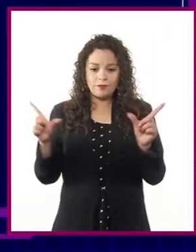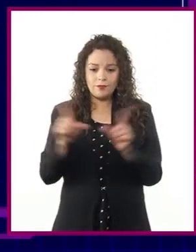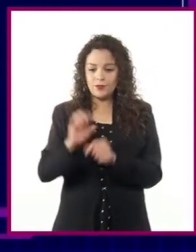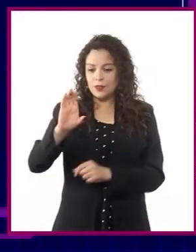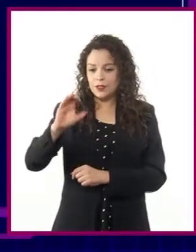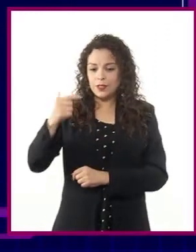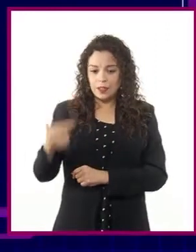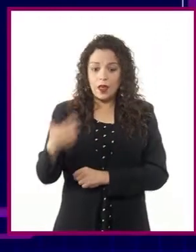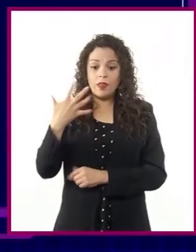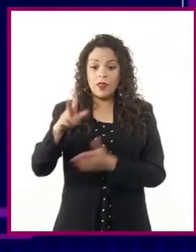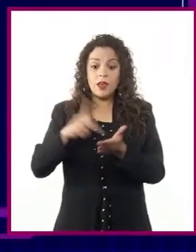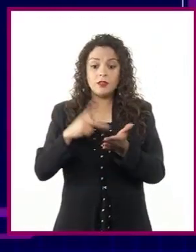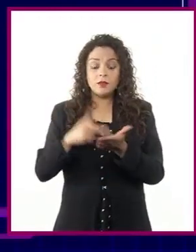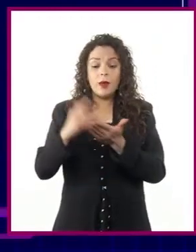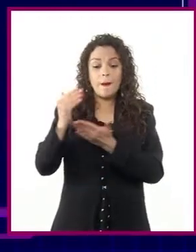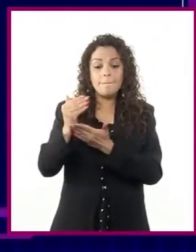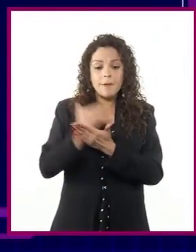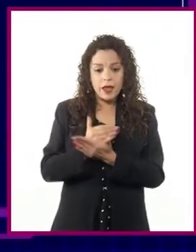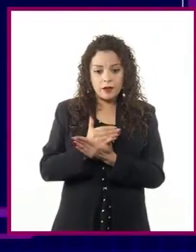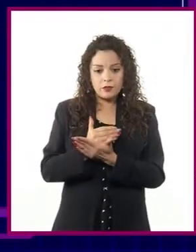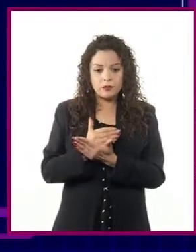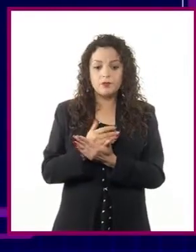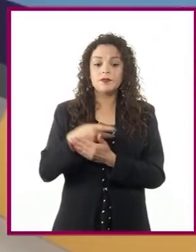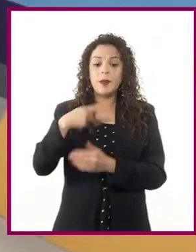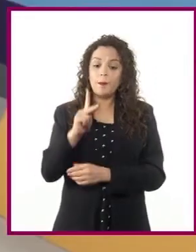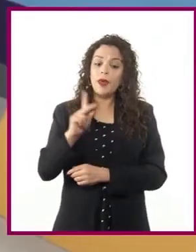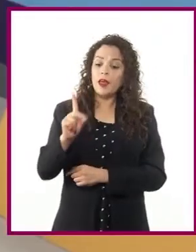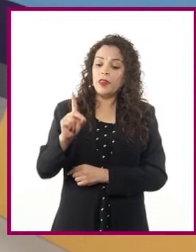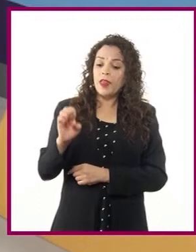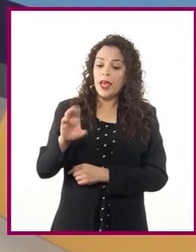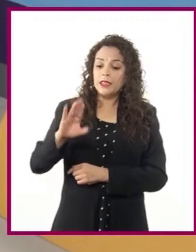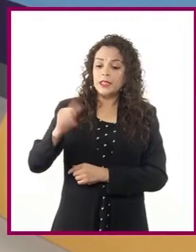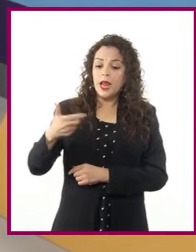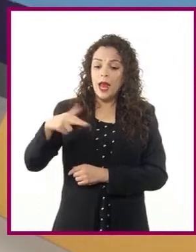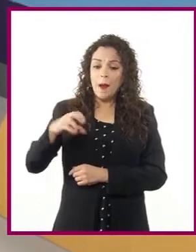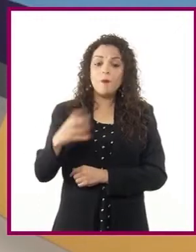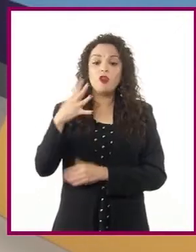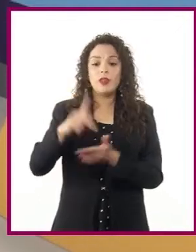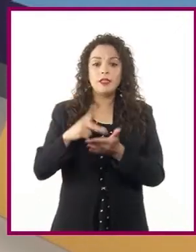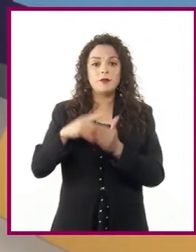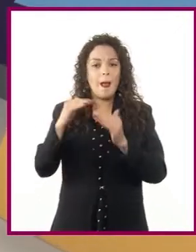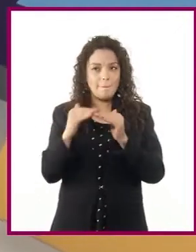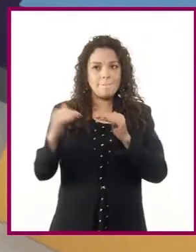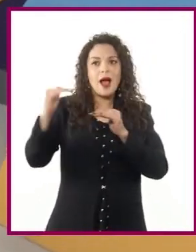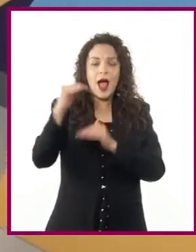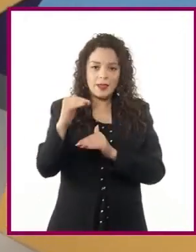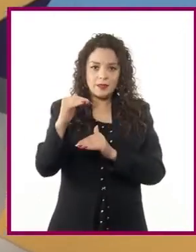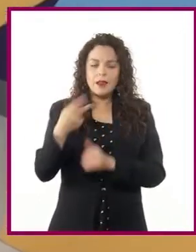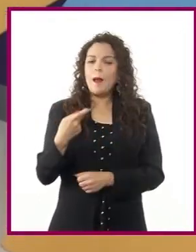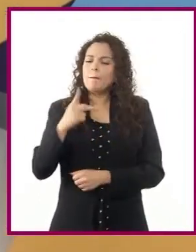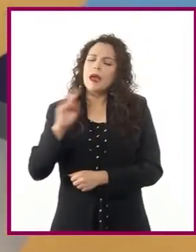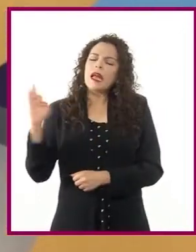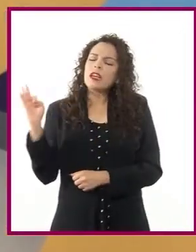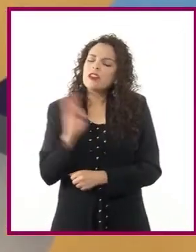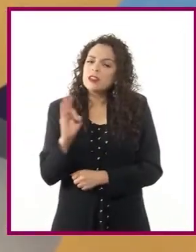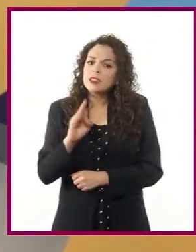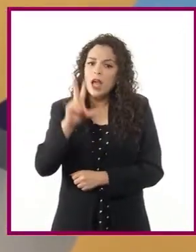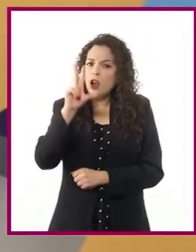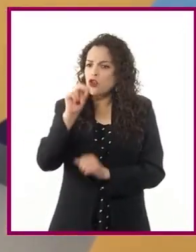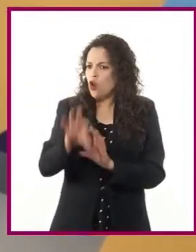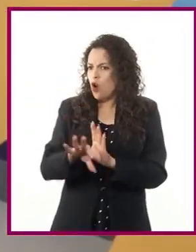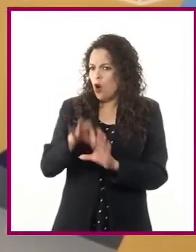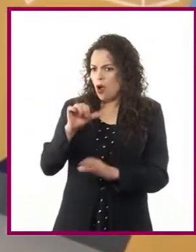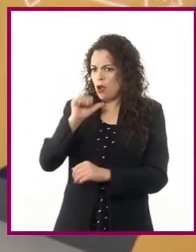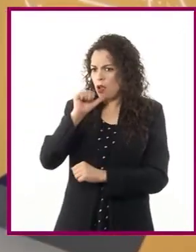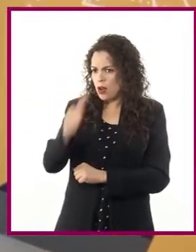mayor que un centigramo y así sucesivamente. Pero, ¿qué sucede si no tomamos una unidad que no